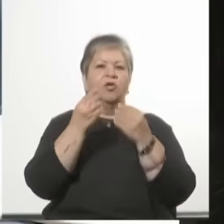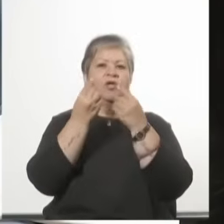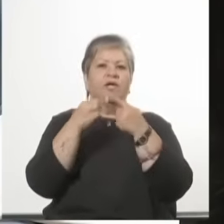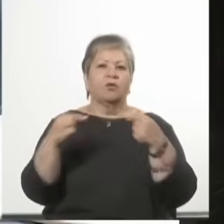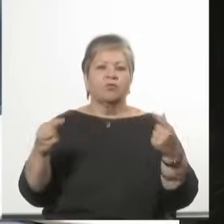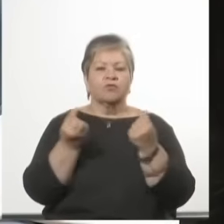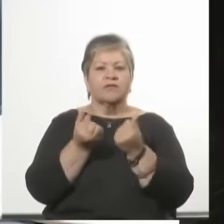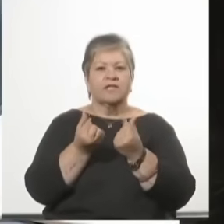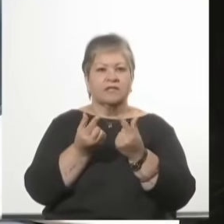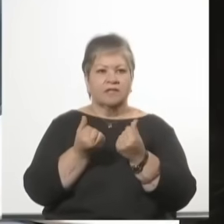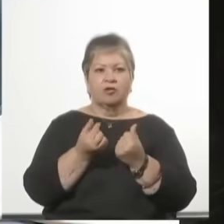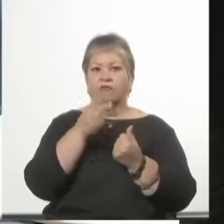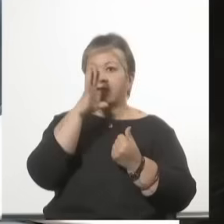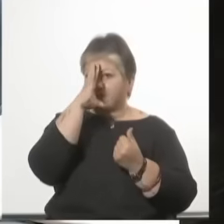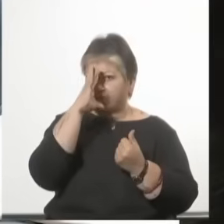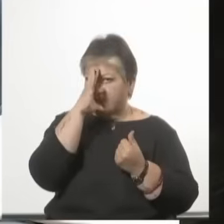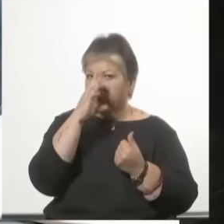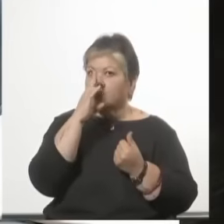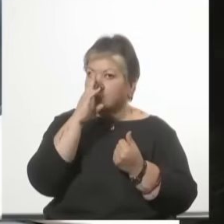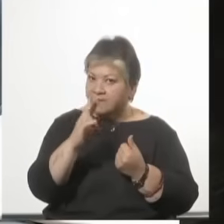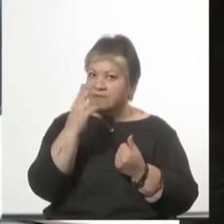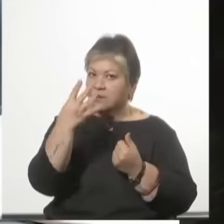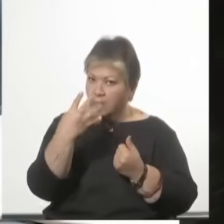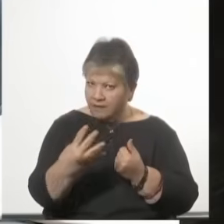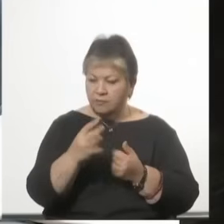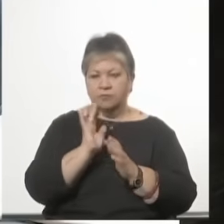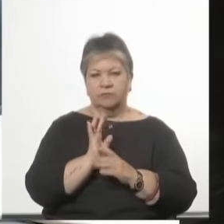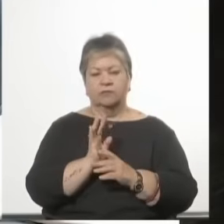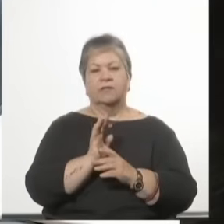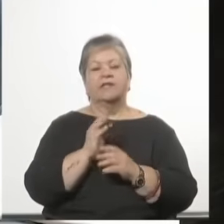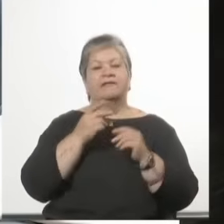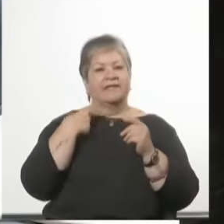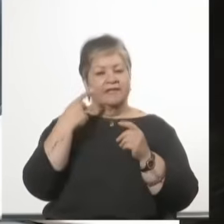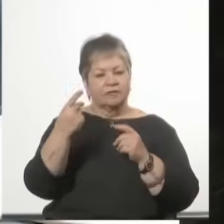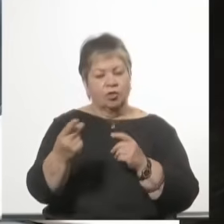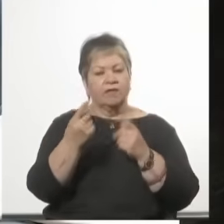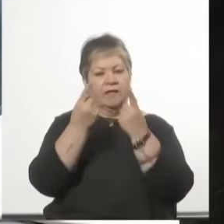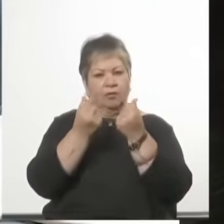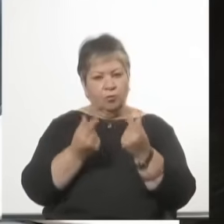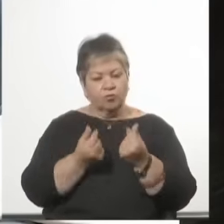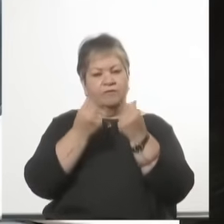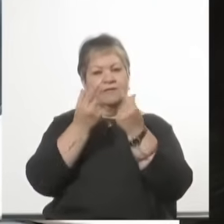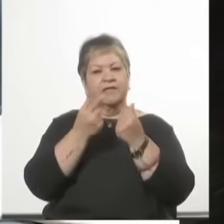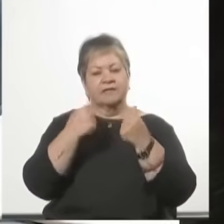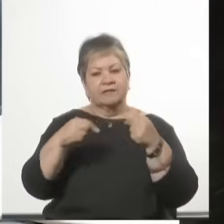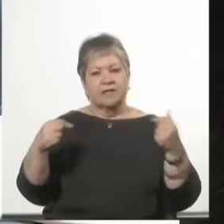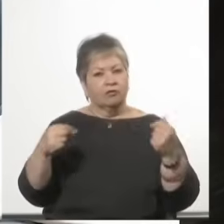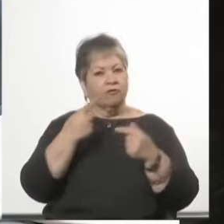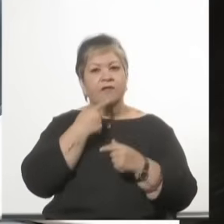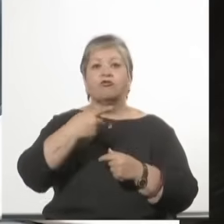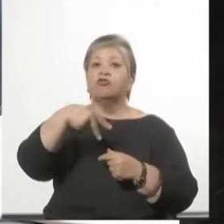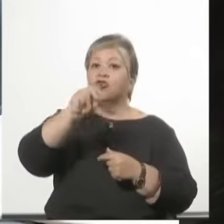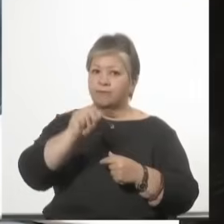negó. Febrero 2024. La Dirección de Recursos Financieros lo